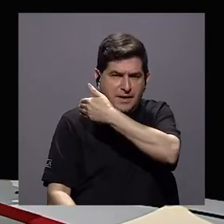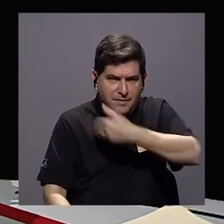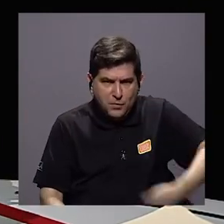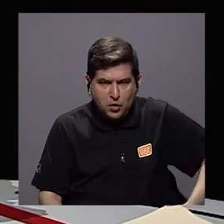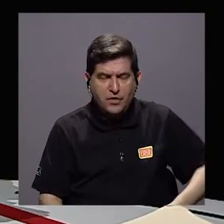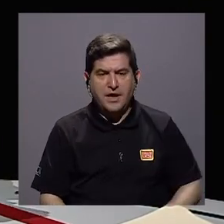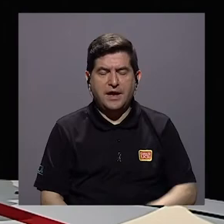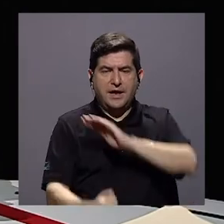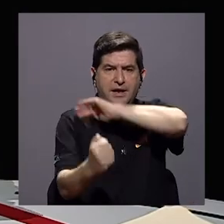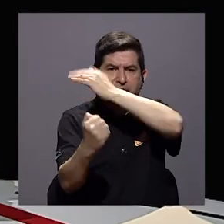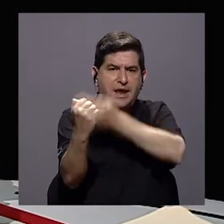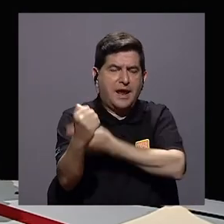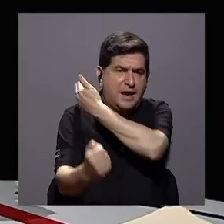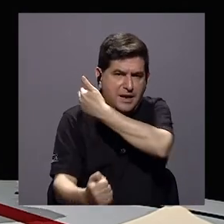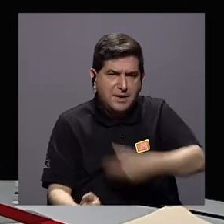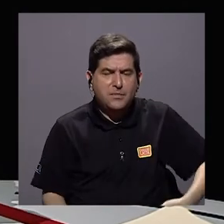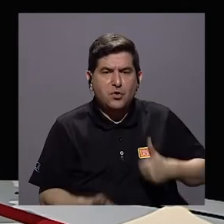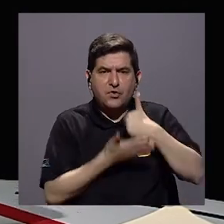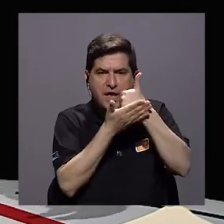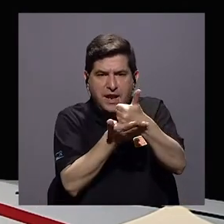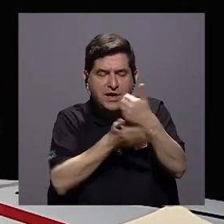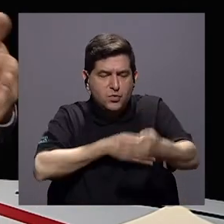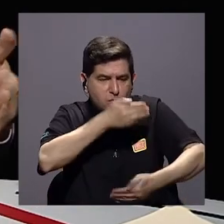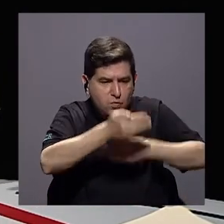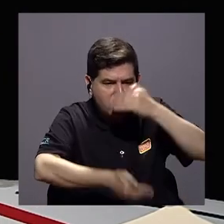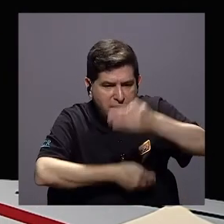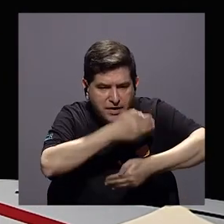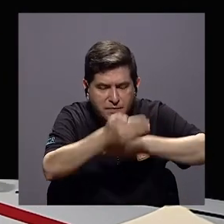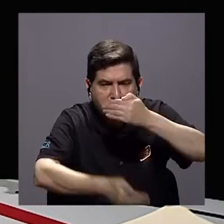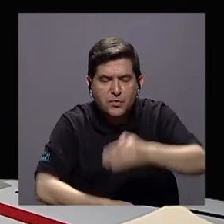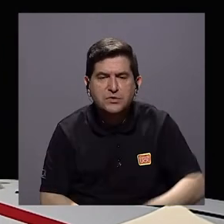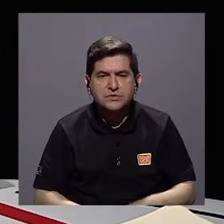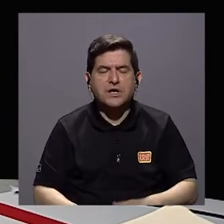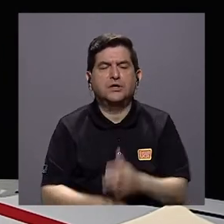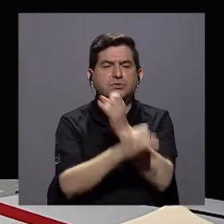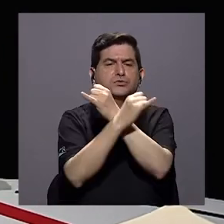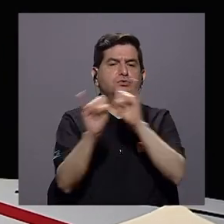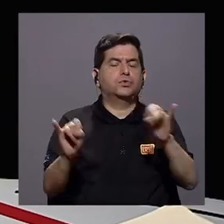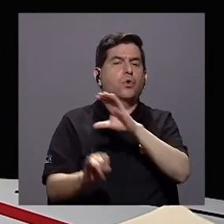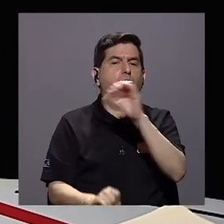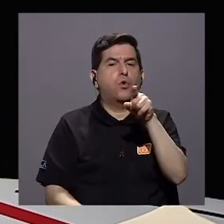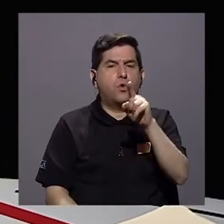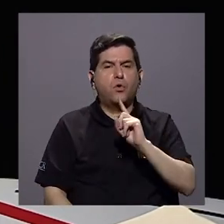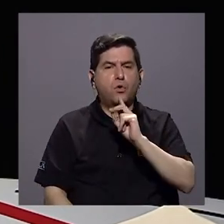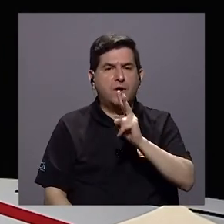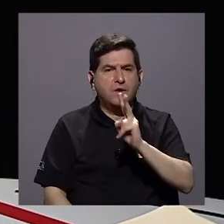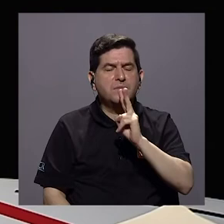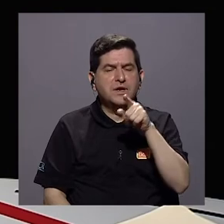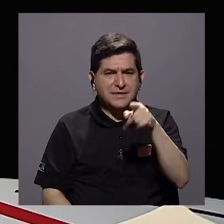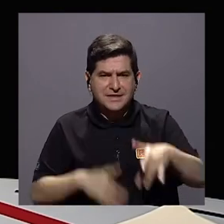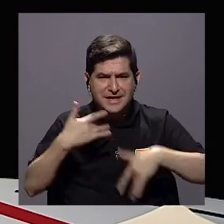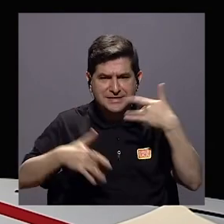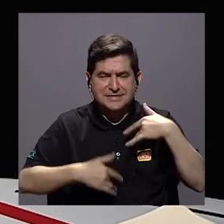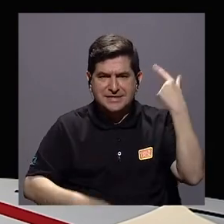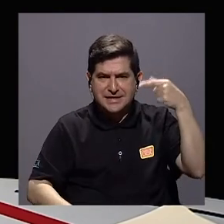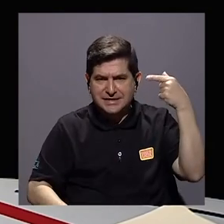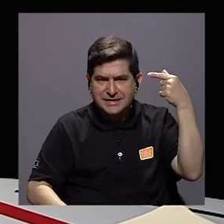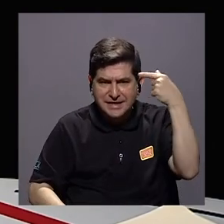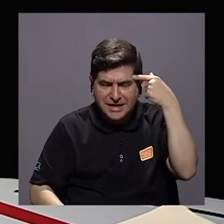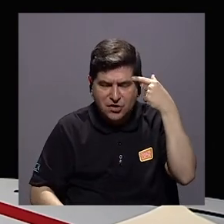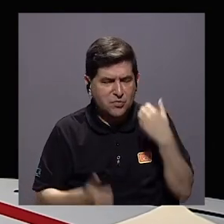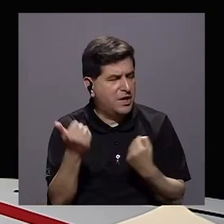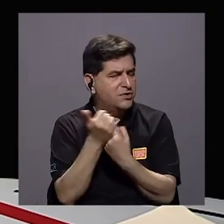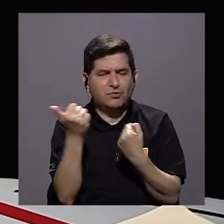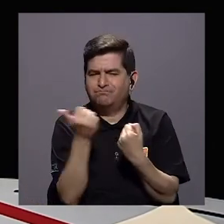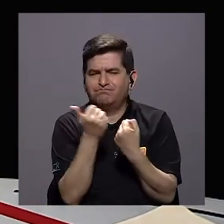esto. ¿El Poder Ejecutivo ha colaborado para que este proceso sea más autónomo o en realidad ustedes sienten que desde el Estado les han